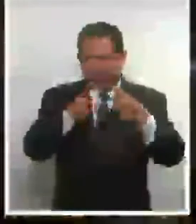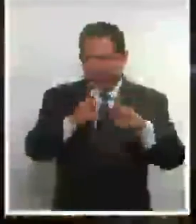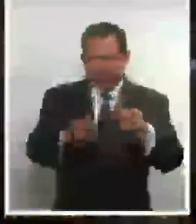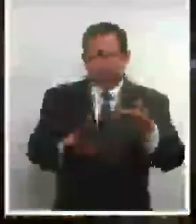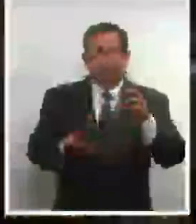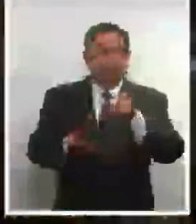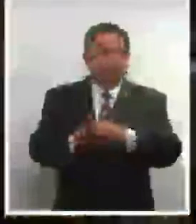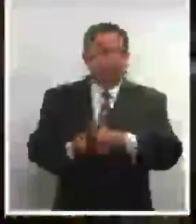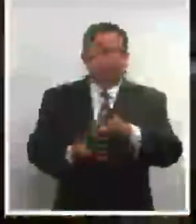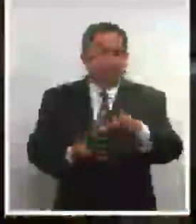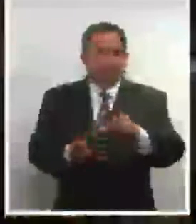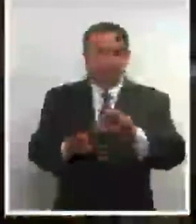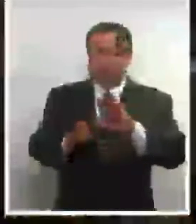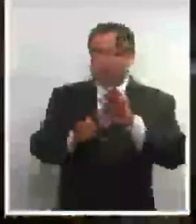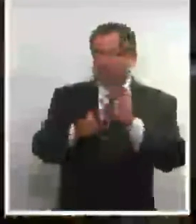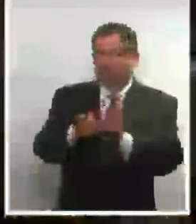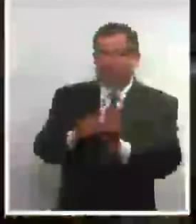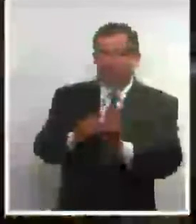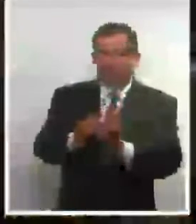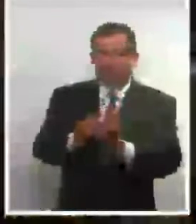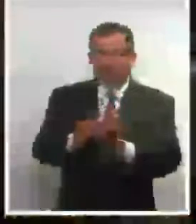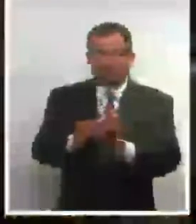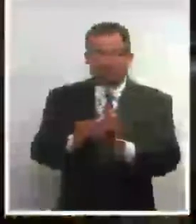en la comisión,